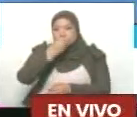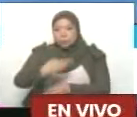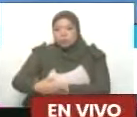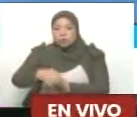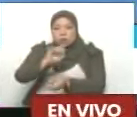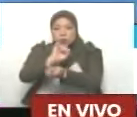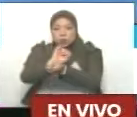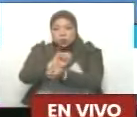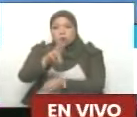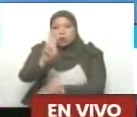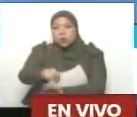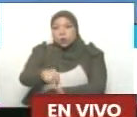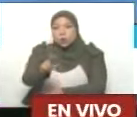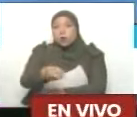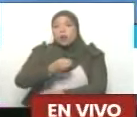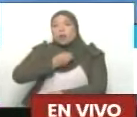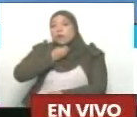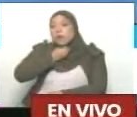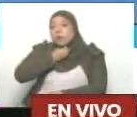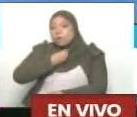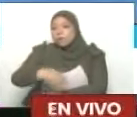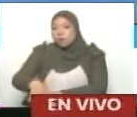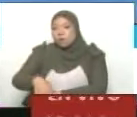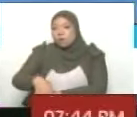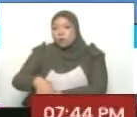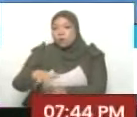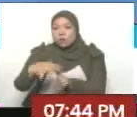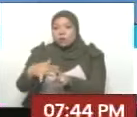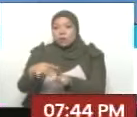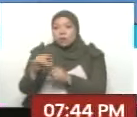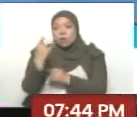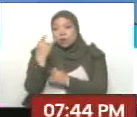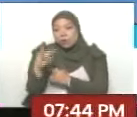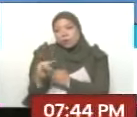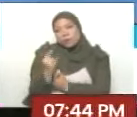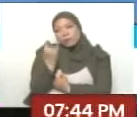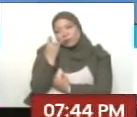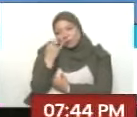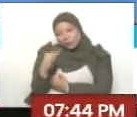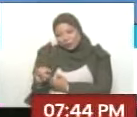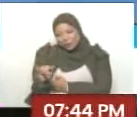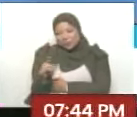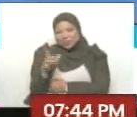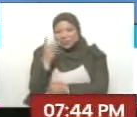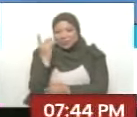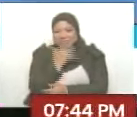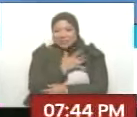penalista, nunca perdió un caso. Fue cuando la conocí y me enamoré de ella.